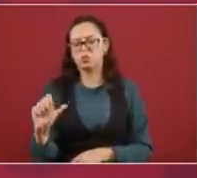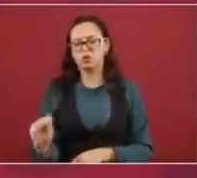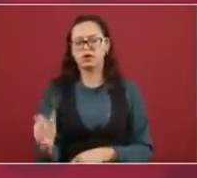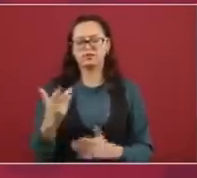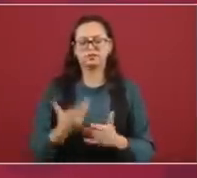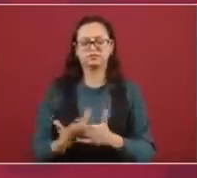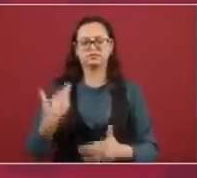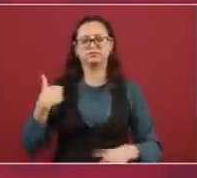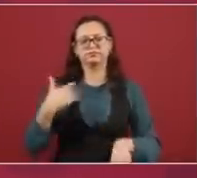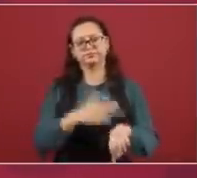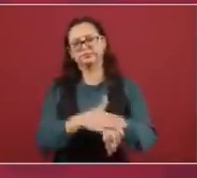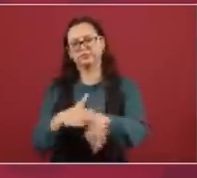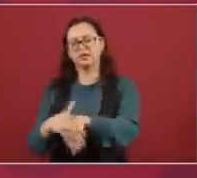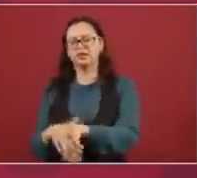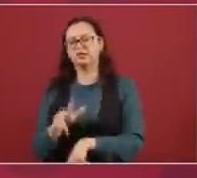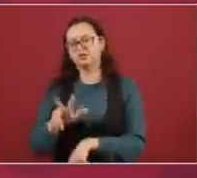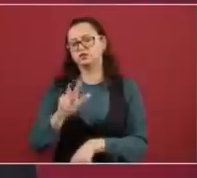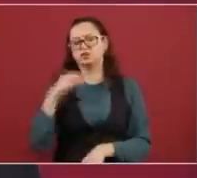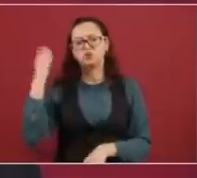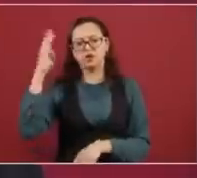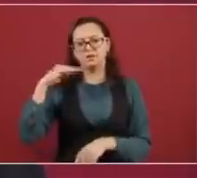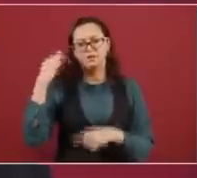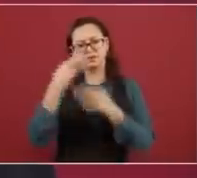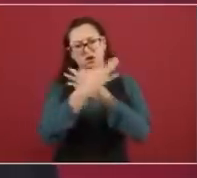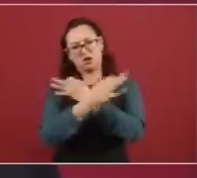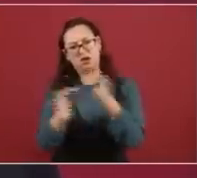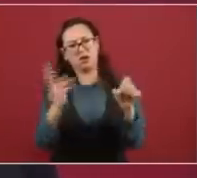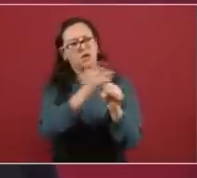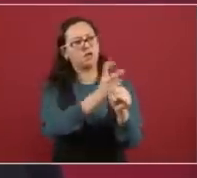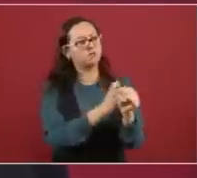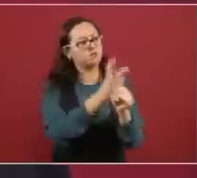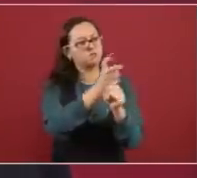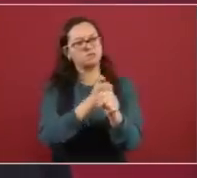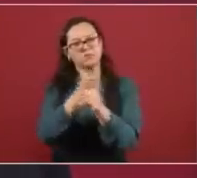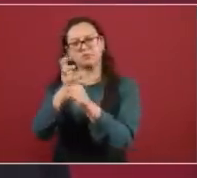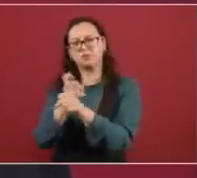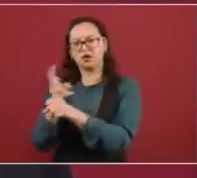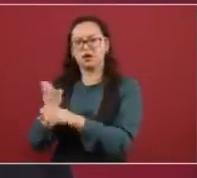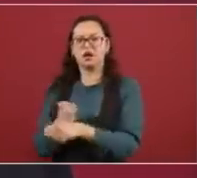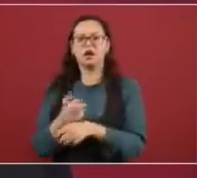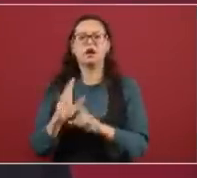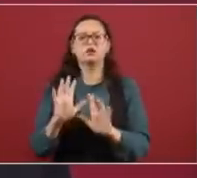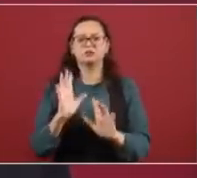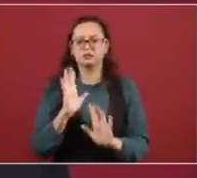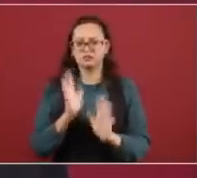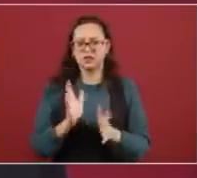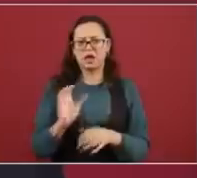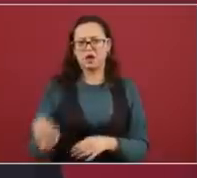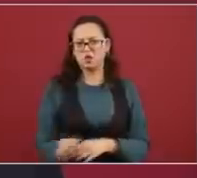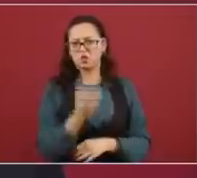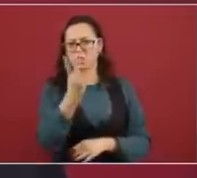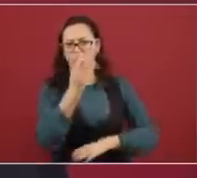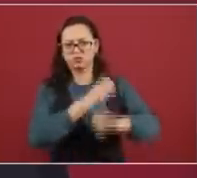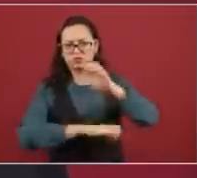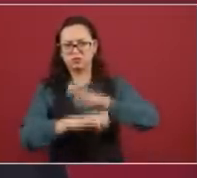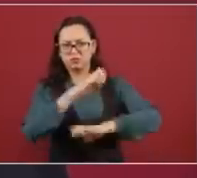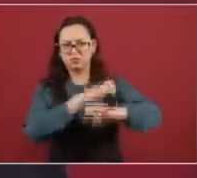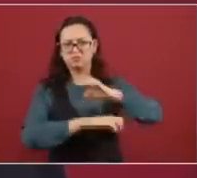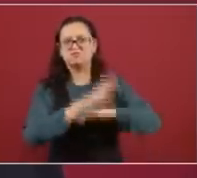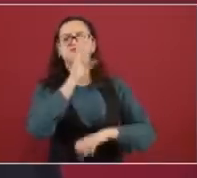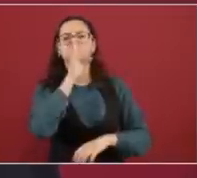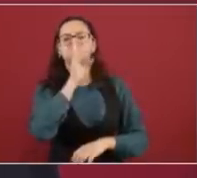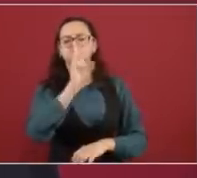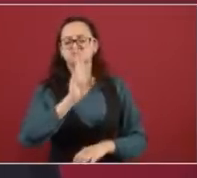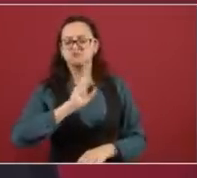licitación, el 18 de marzo. Ya contestaron las 4 empresas